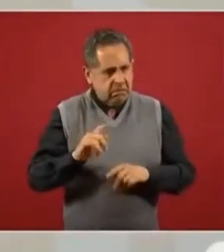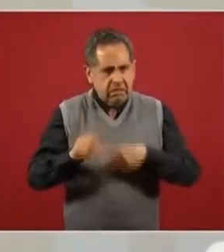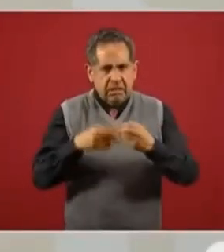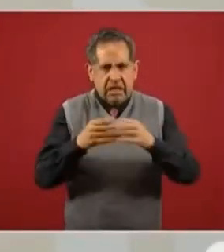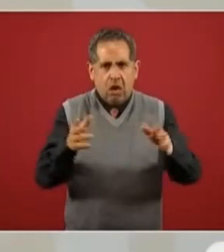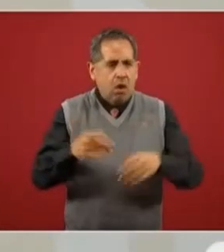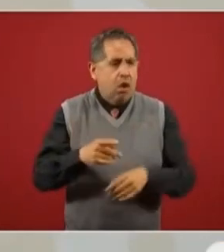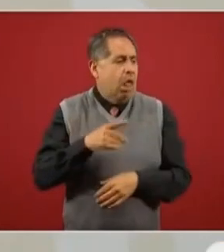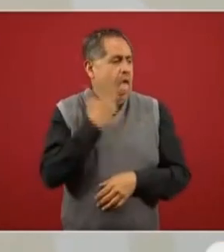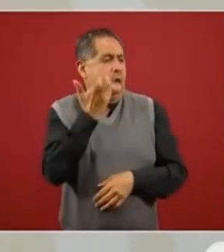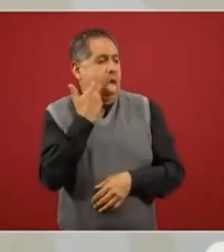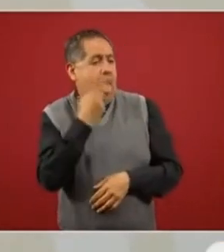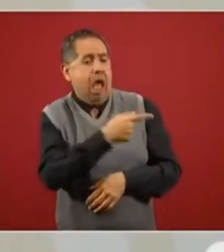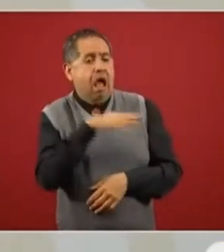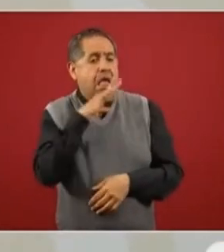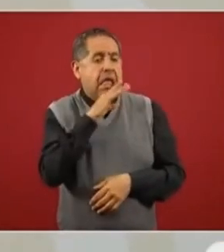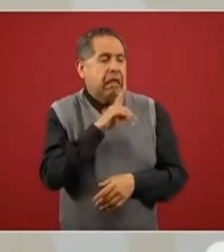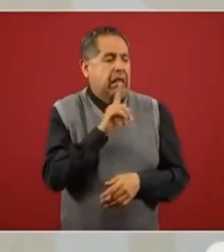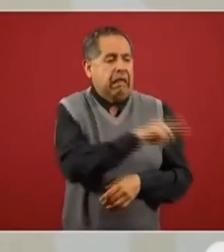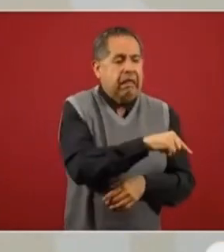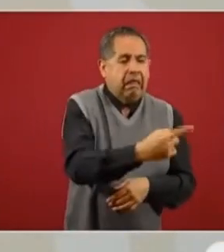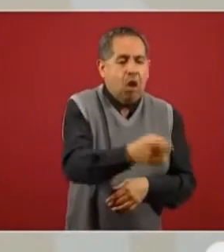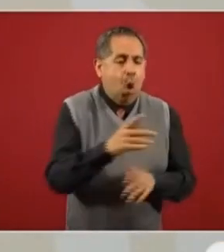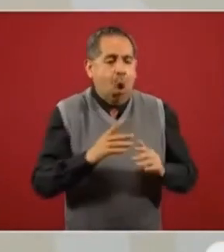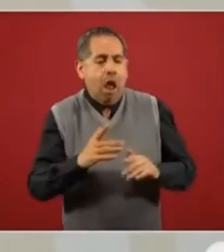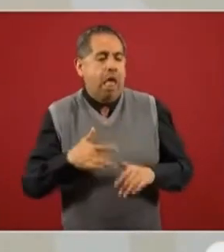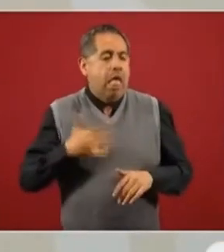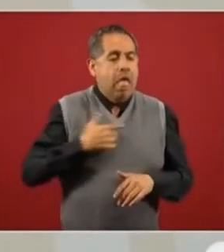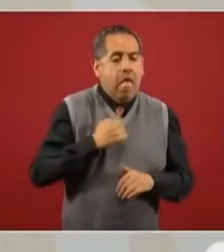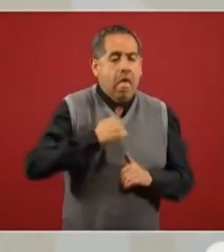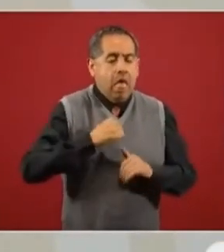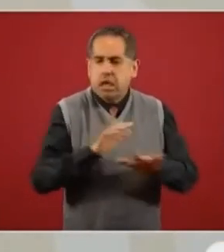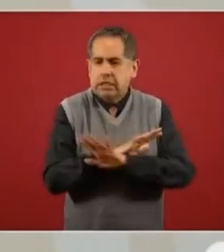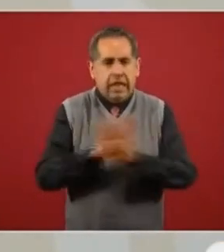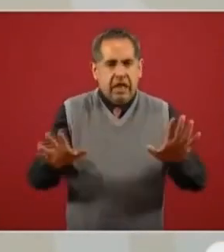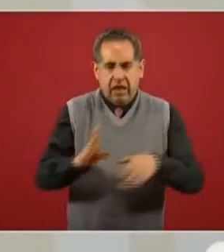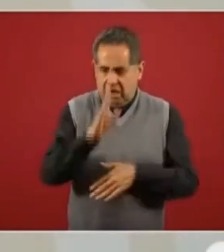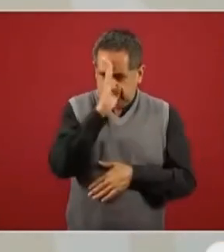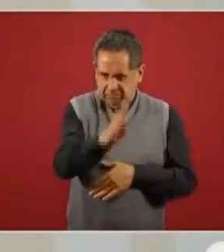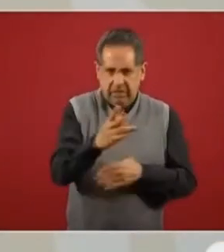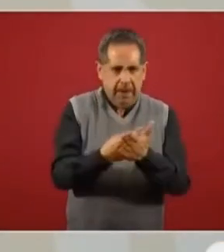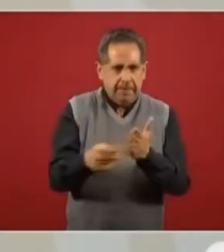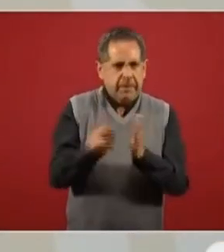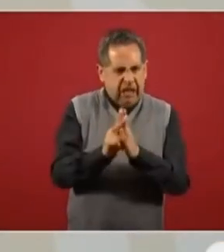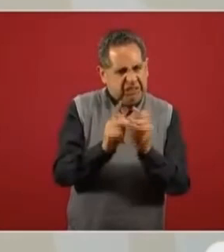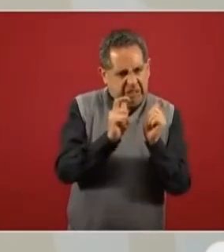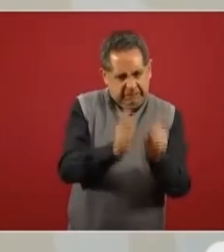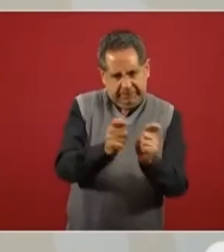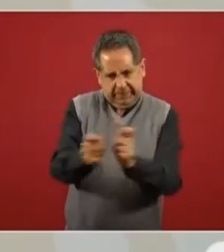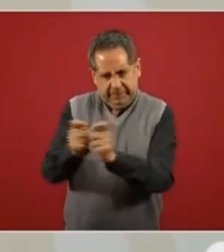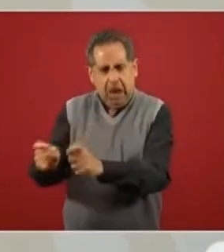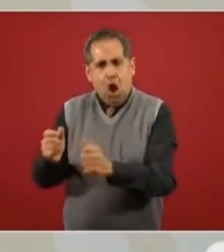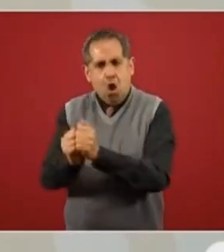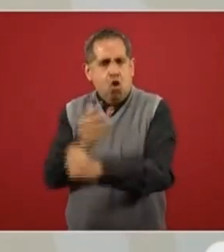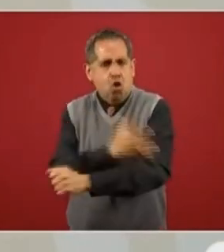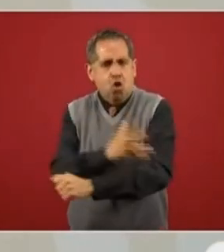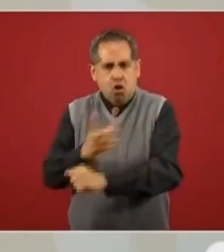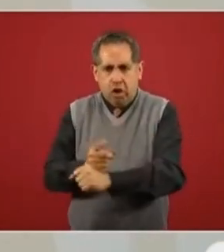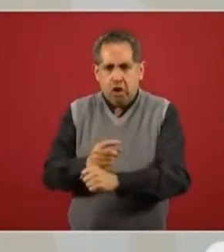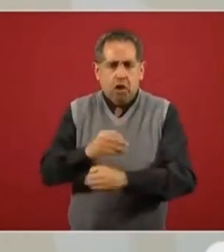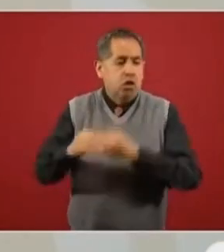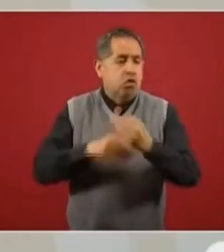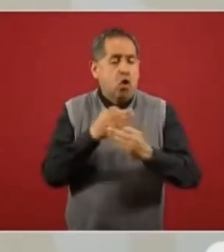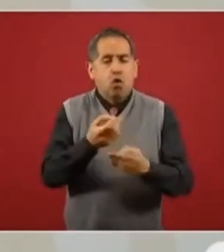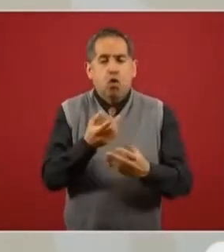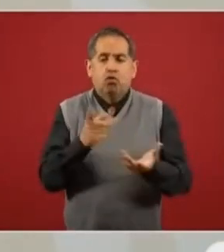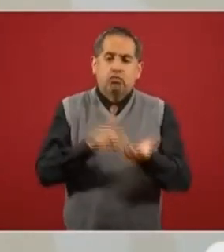haber ningún mecanismo de corrupción o de discrecionalidad en el proceso de basificación de las y los trabajadores del sector